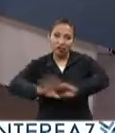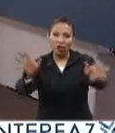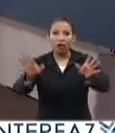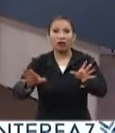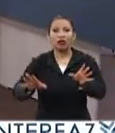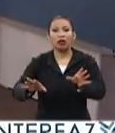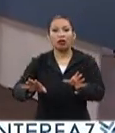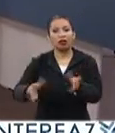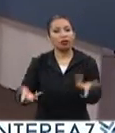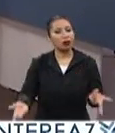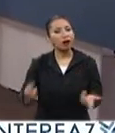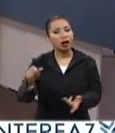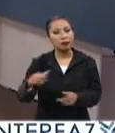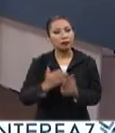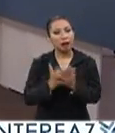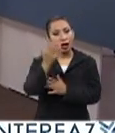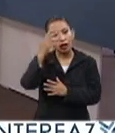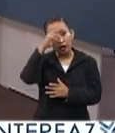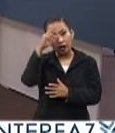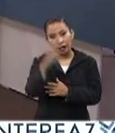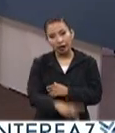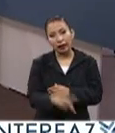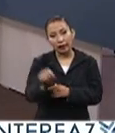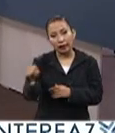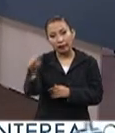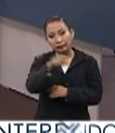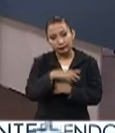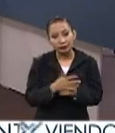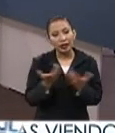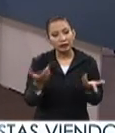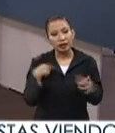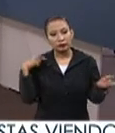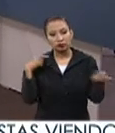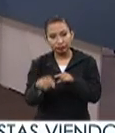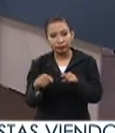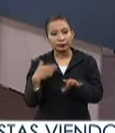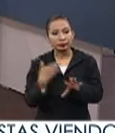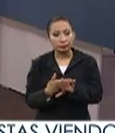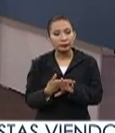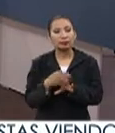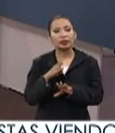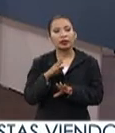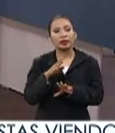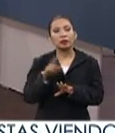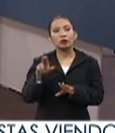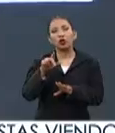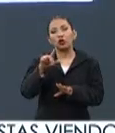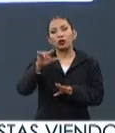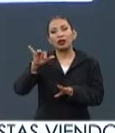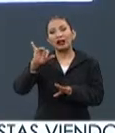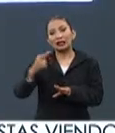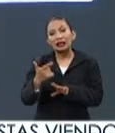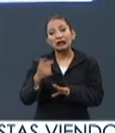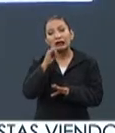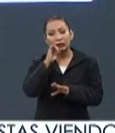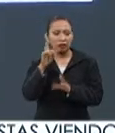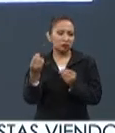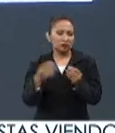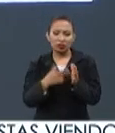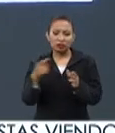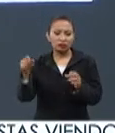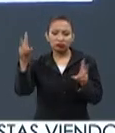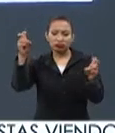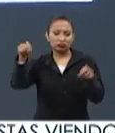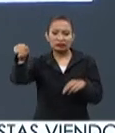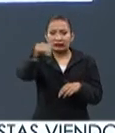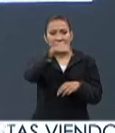sociales aumenta, ¿no? esas agresiones, el bullying. Y pues tenemos muchísimos